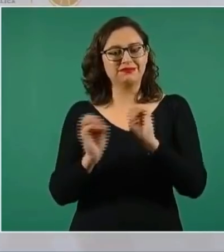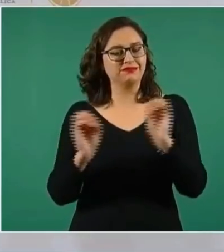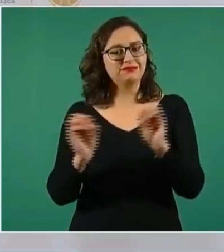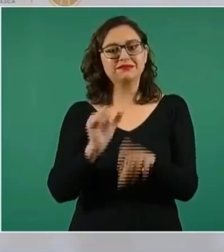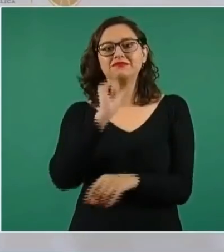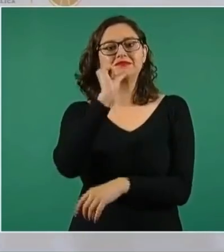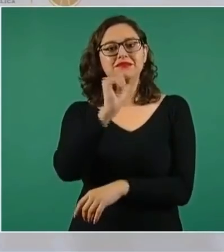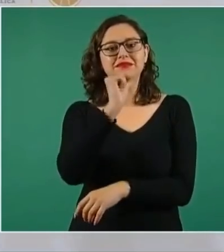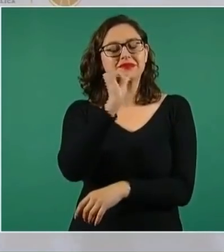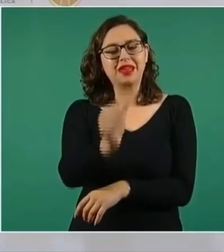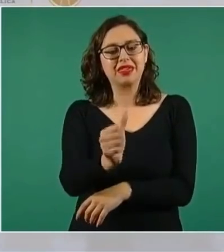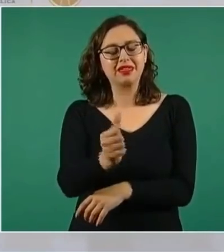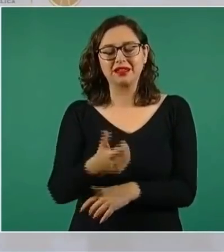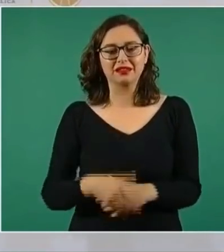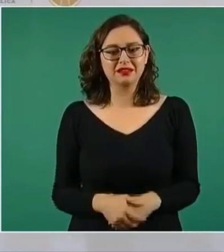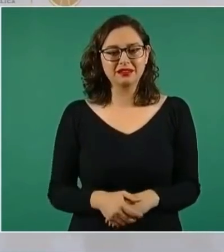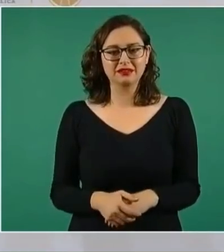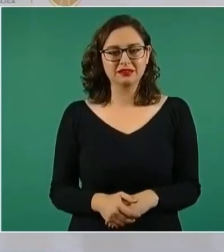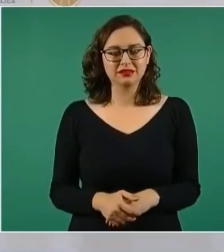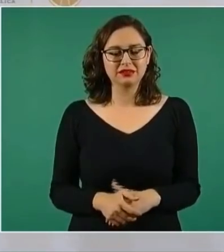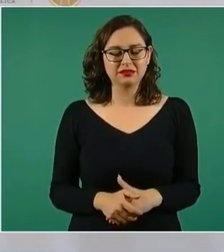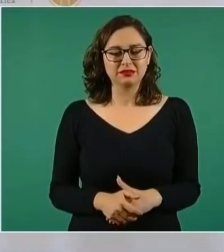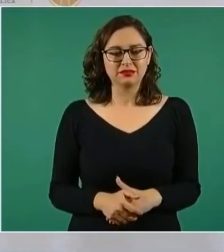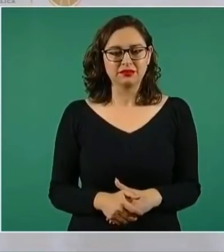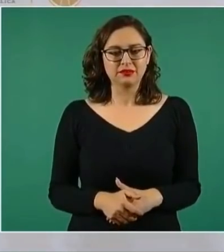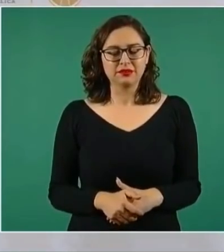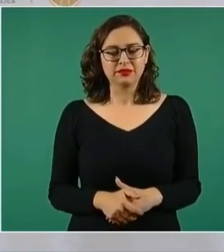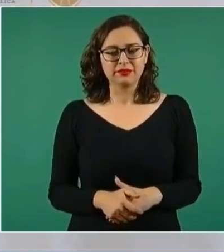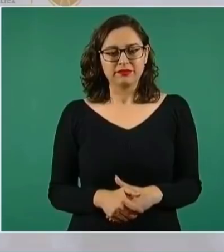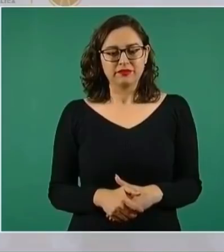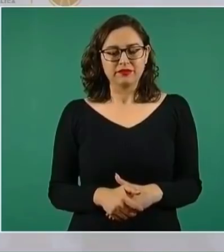de la ocupación militar?